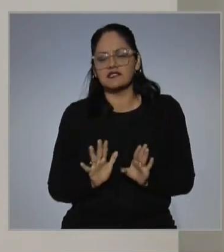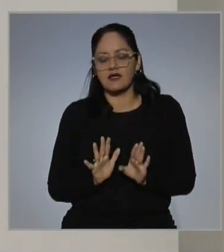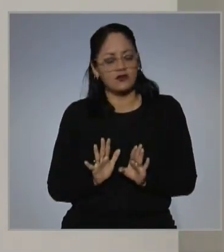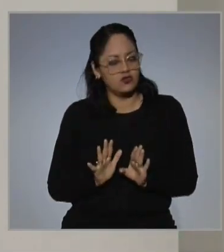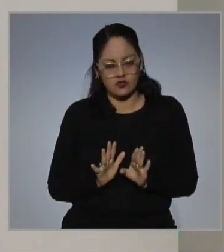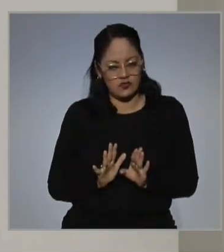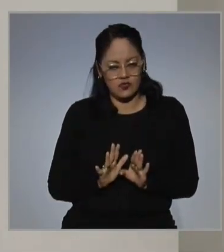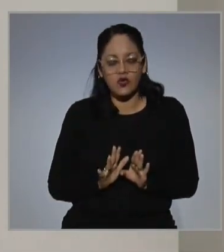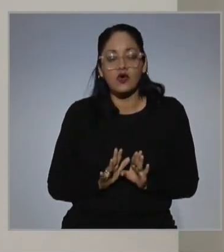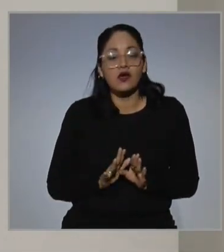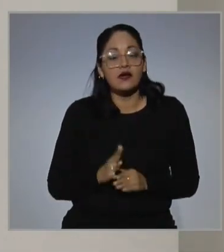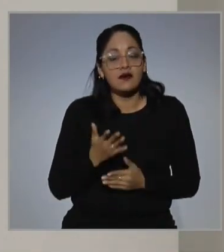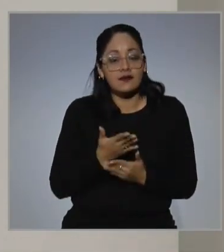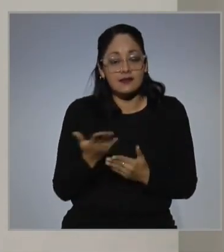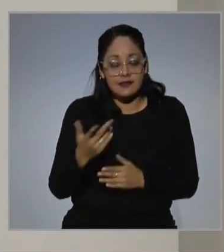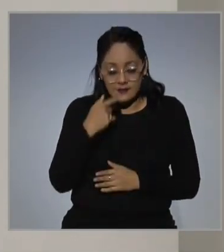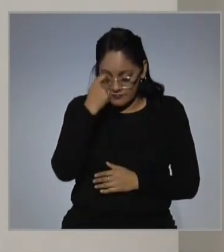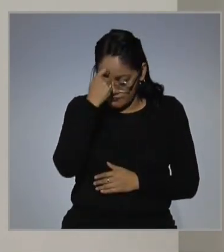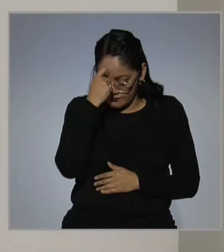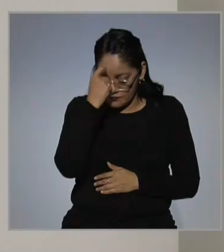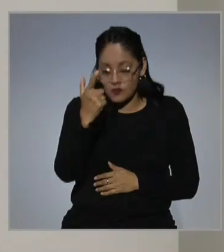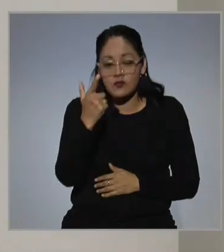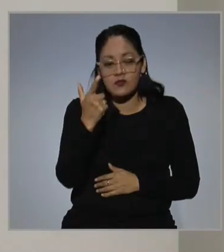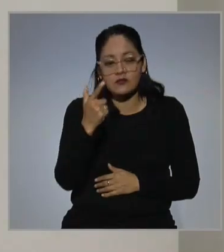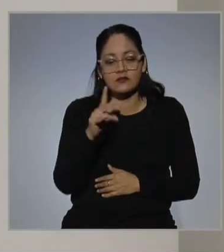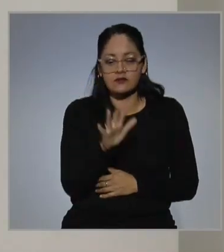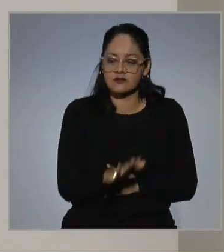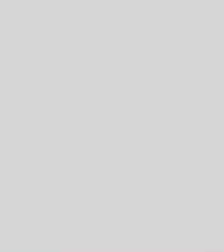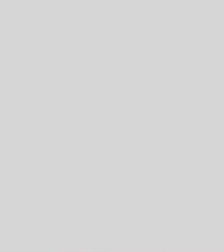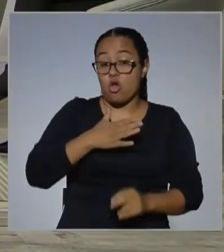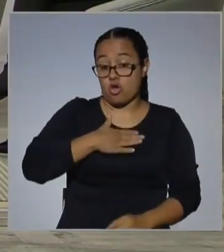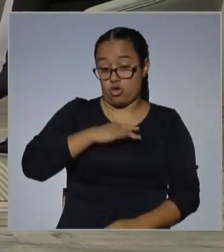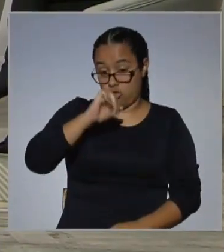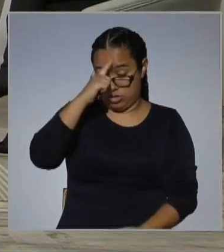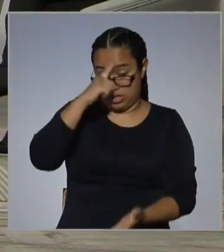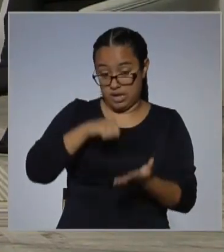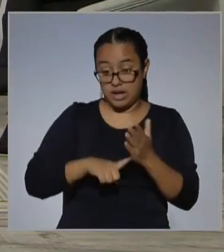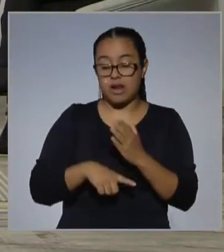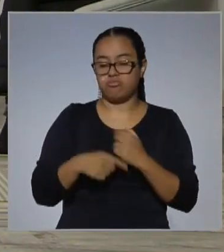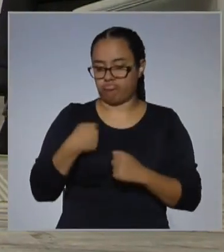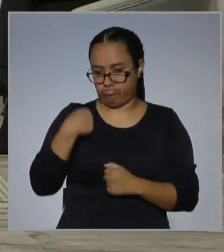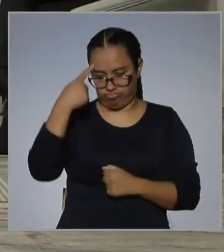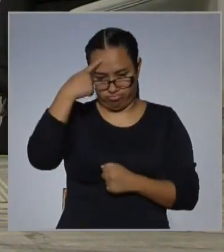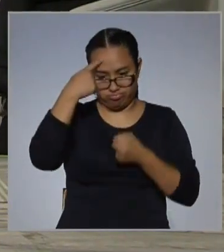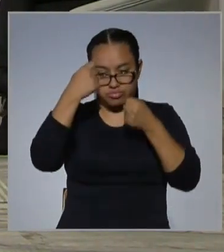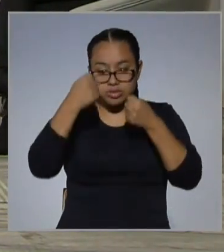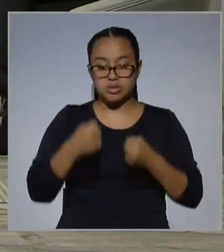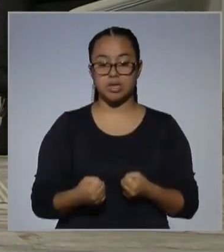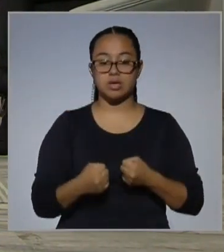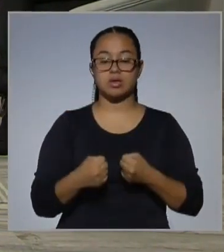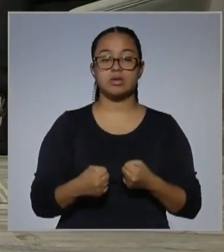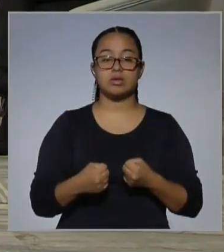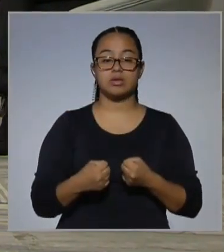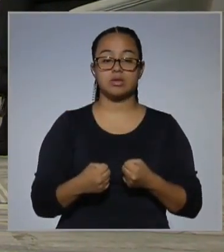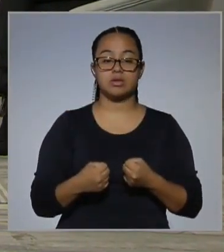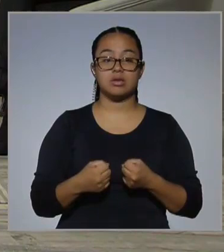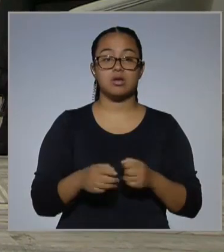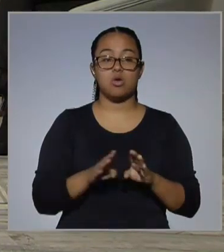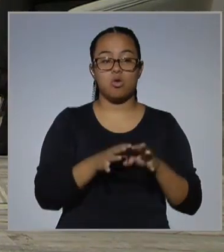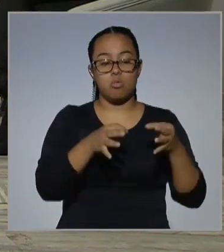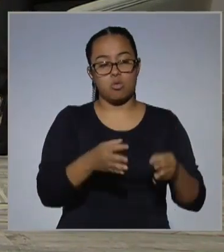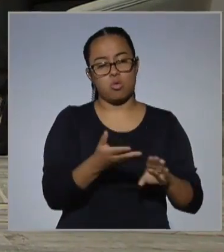es. Es una creación popular, social. Y estoy convencida que es de